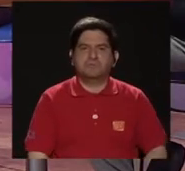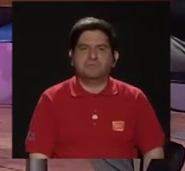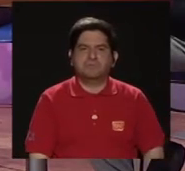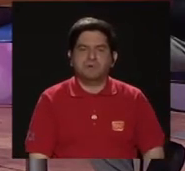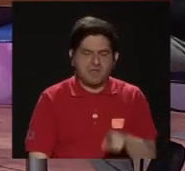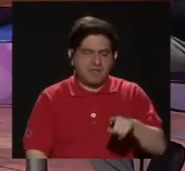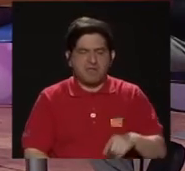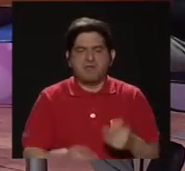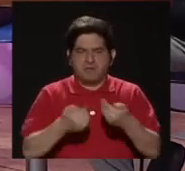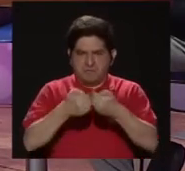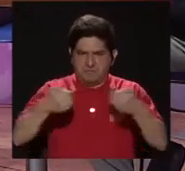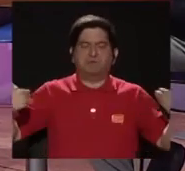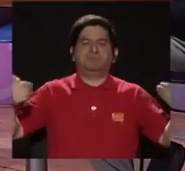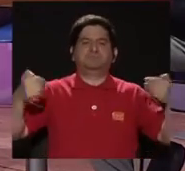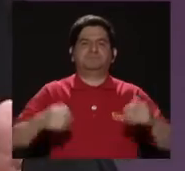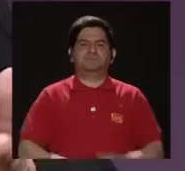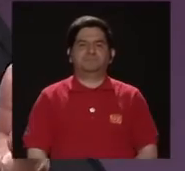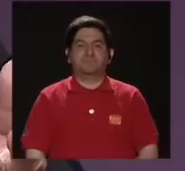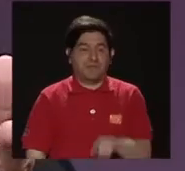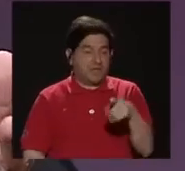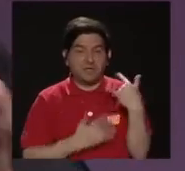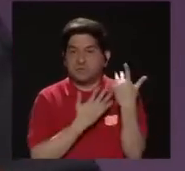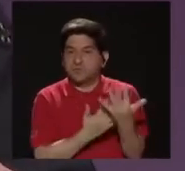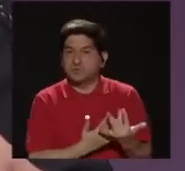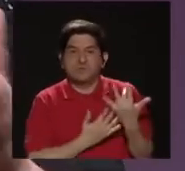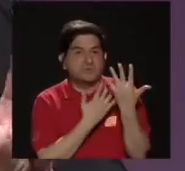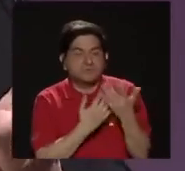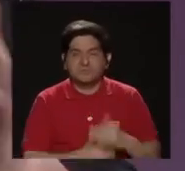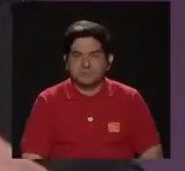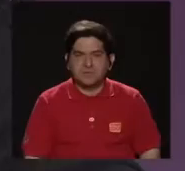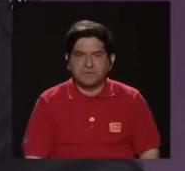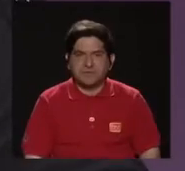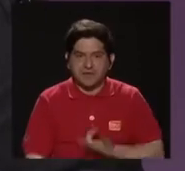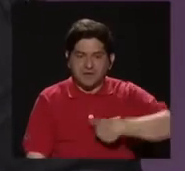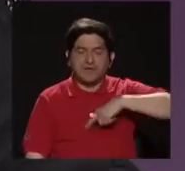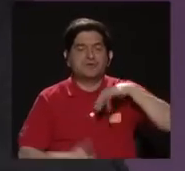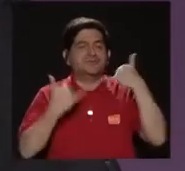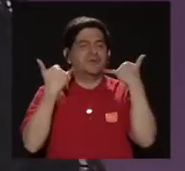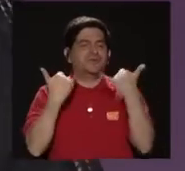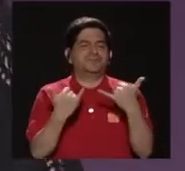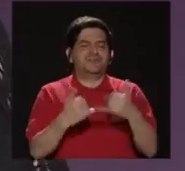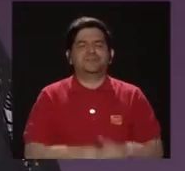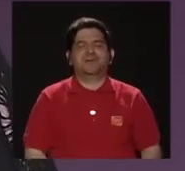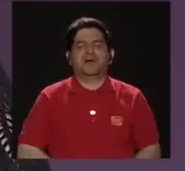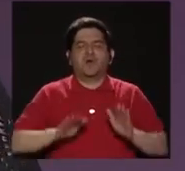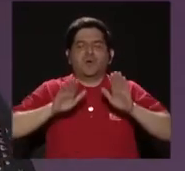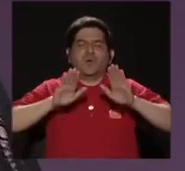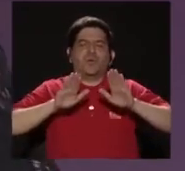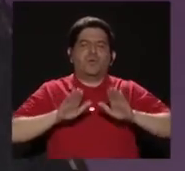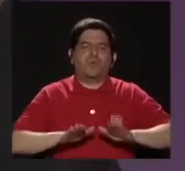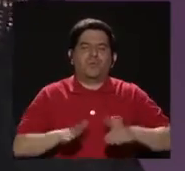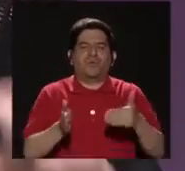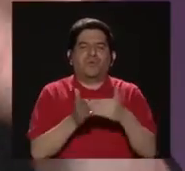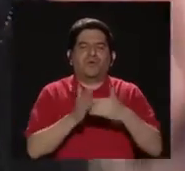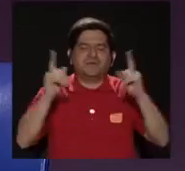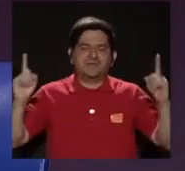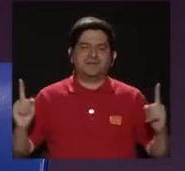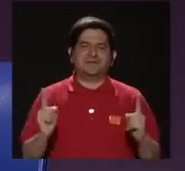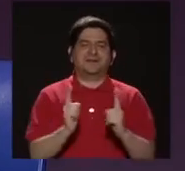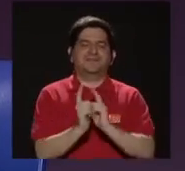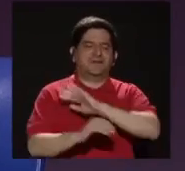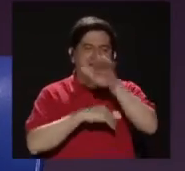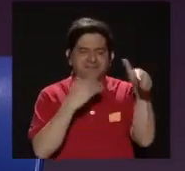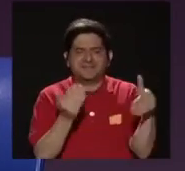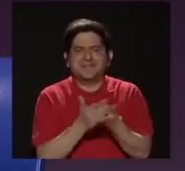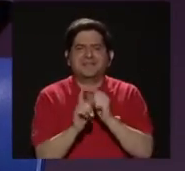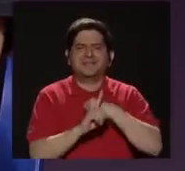se separan. Eso no lo esperábamos. ¿Por qué? Porque estábamos ya como aliviados de que se hubieran encontrado otra vez y de que todo iba a